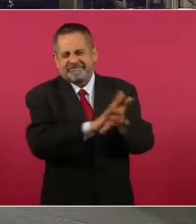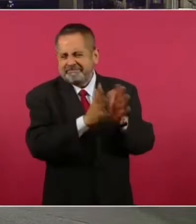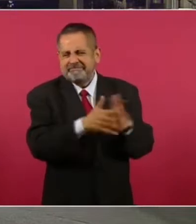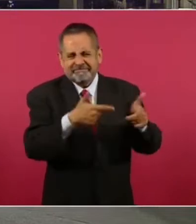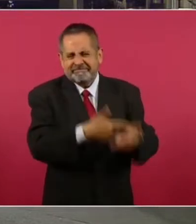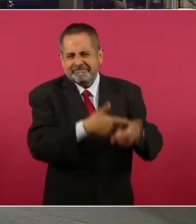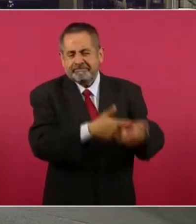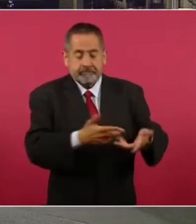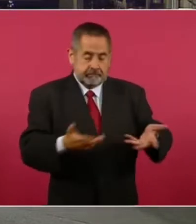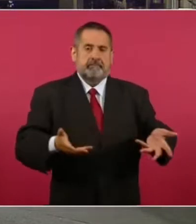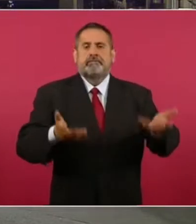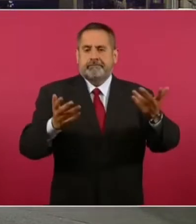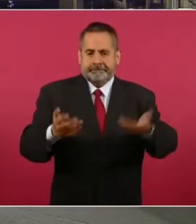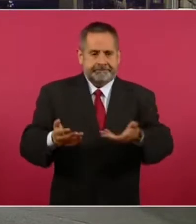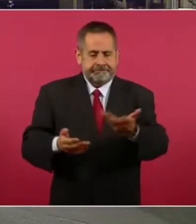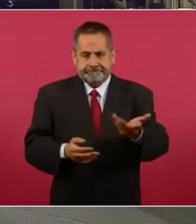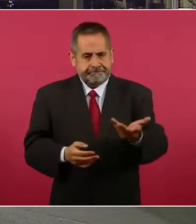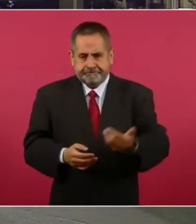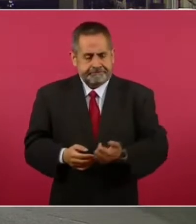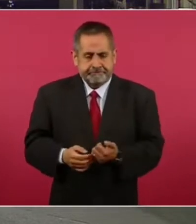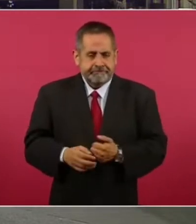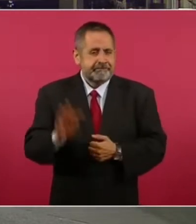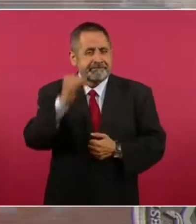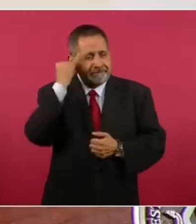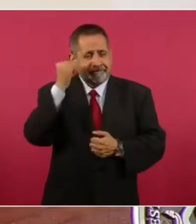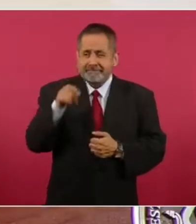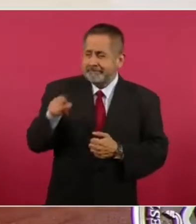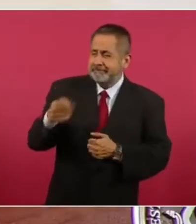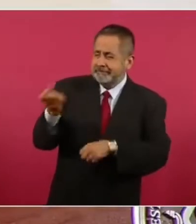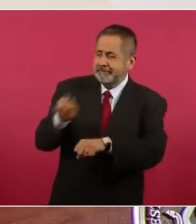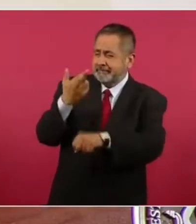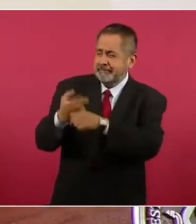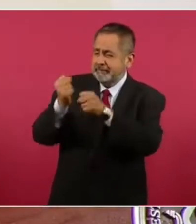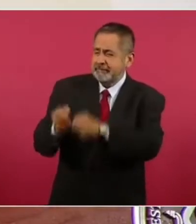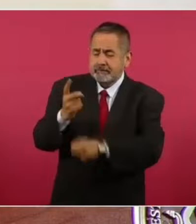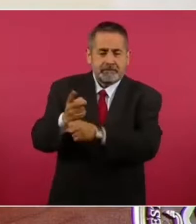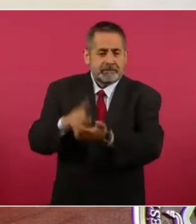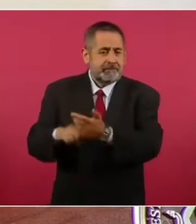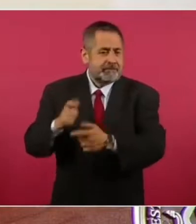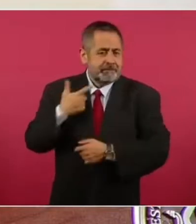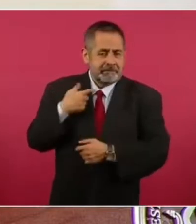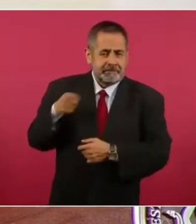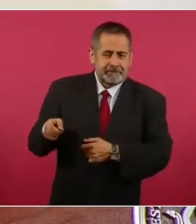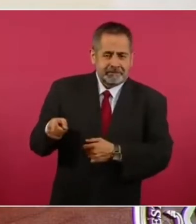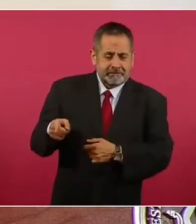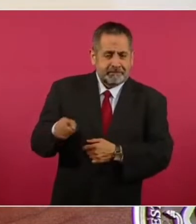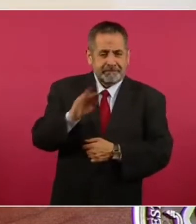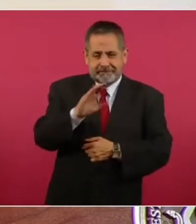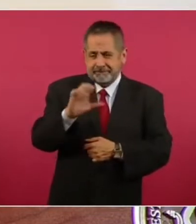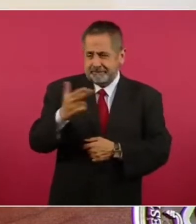Imagínense ustedes si el secretario de Seguridad Pública de Felipe